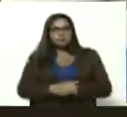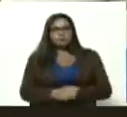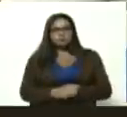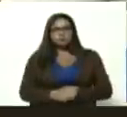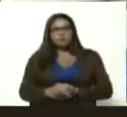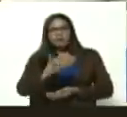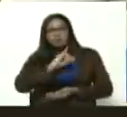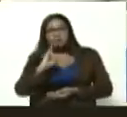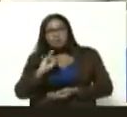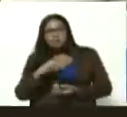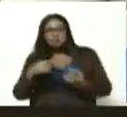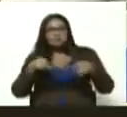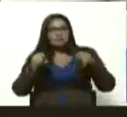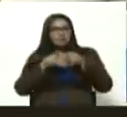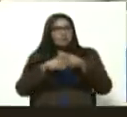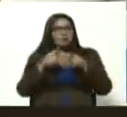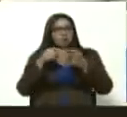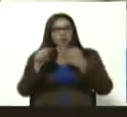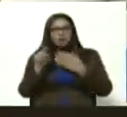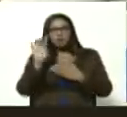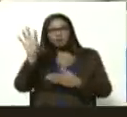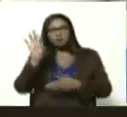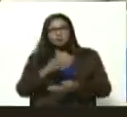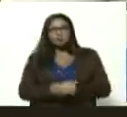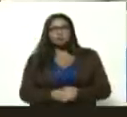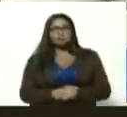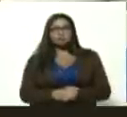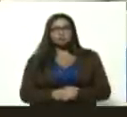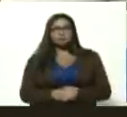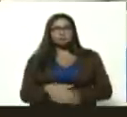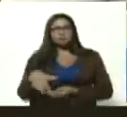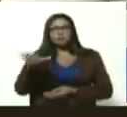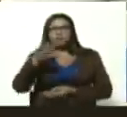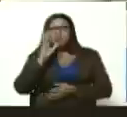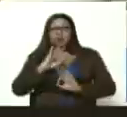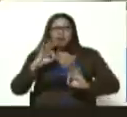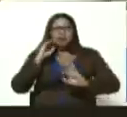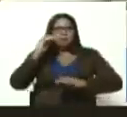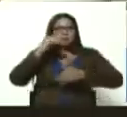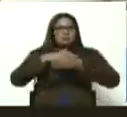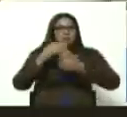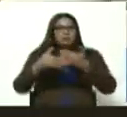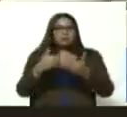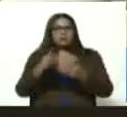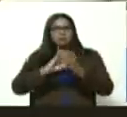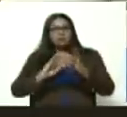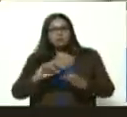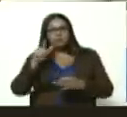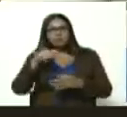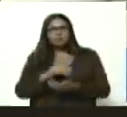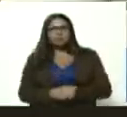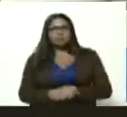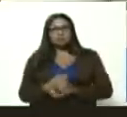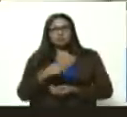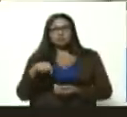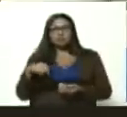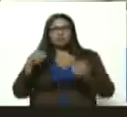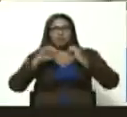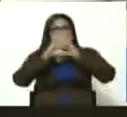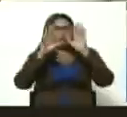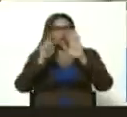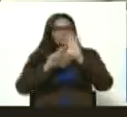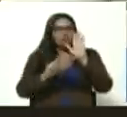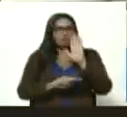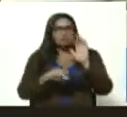independencia de otros de otros países donde nadie tiene que meterse eso está muy claro en todo el